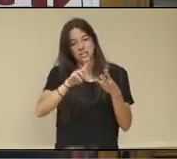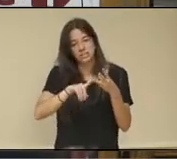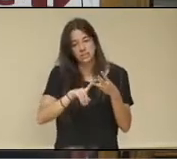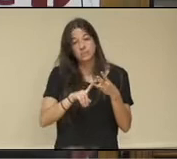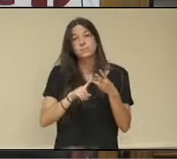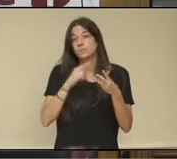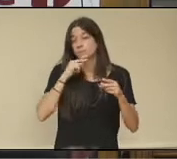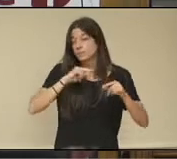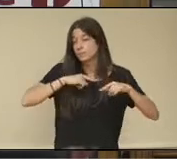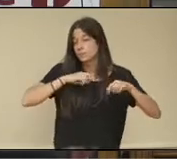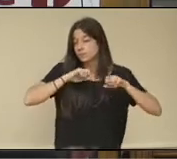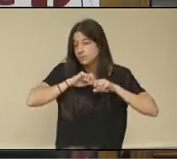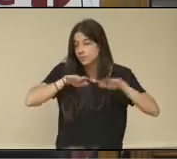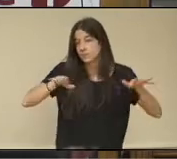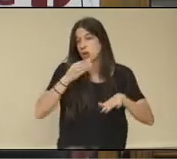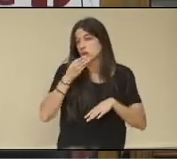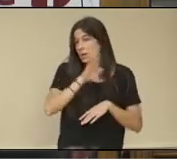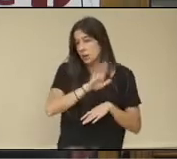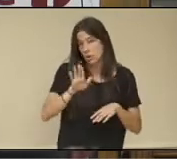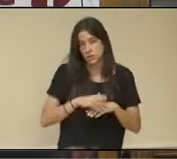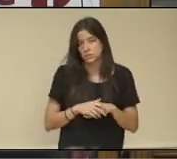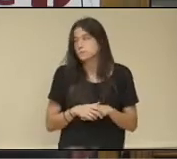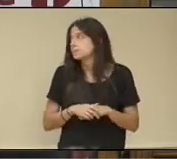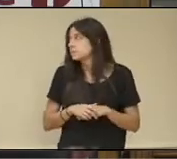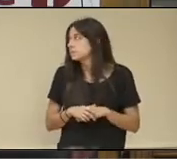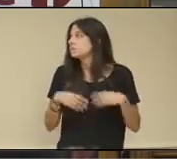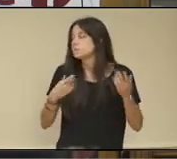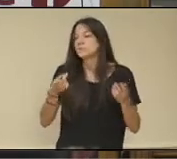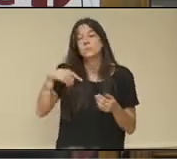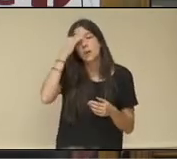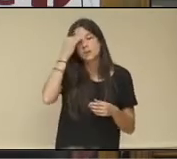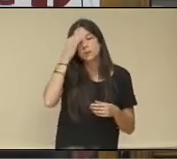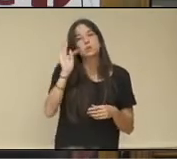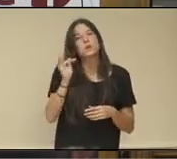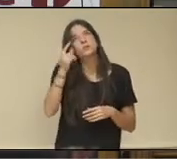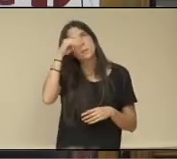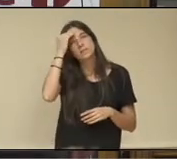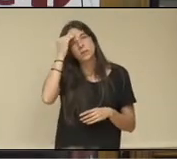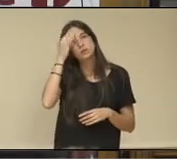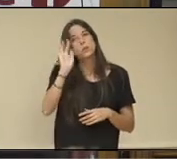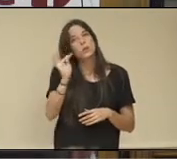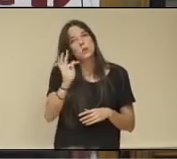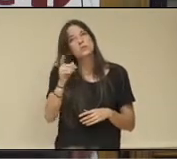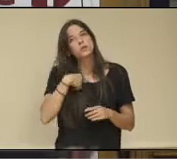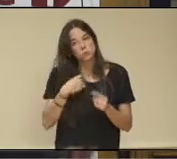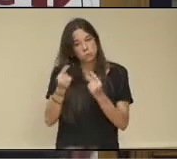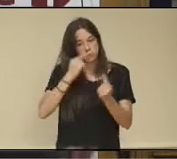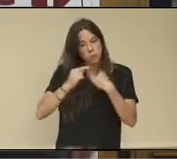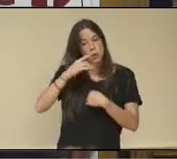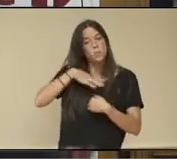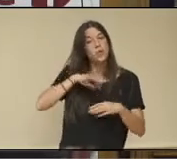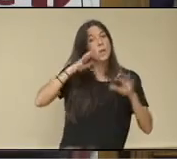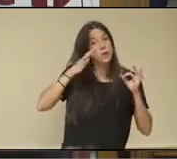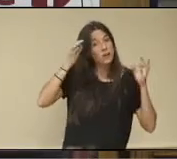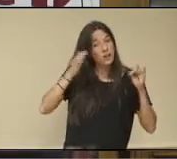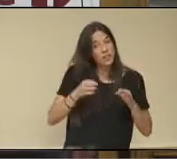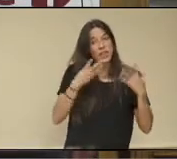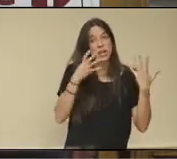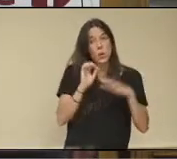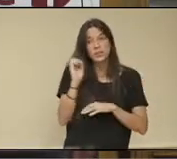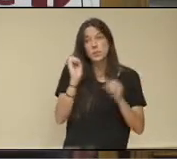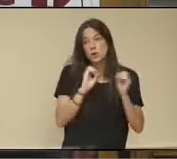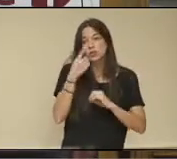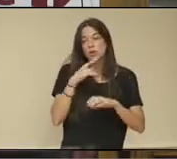mejor se transmiten. Pues bien, la idea que tenemos de tuberculosis es podemos infectarnos, pero en el 90% no vamos a